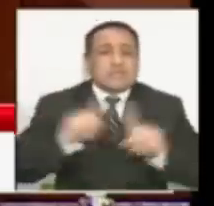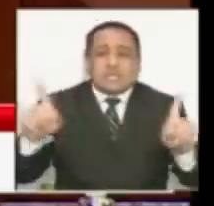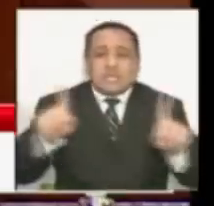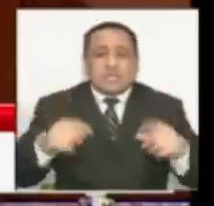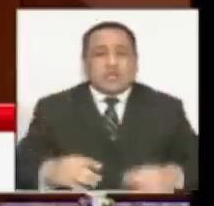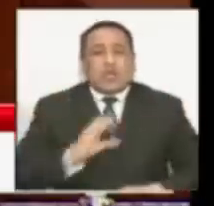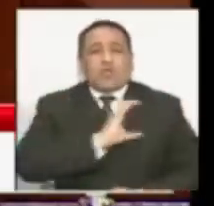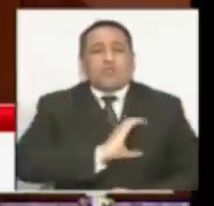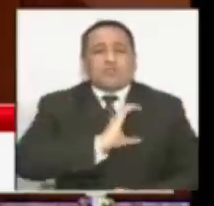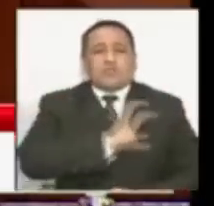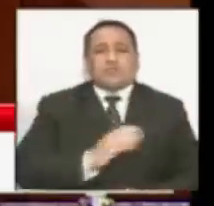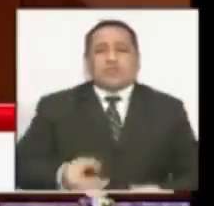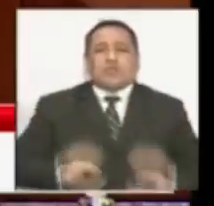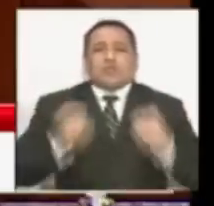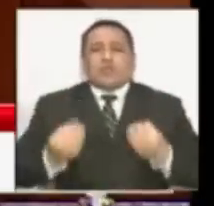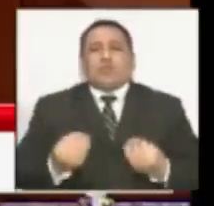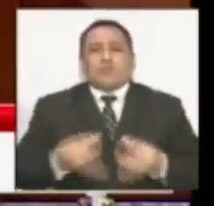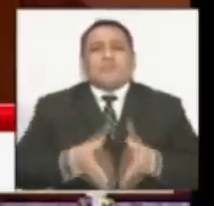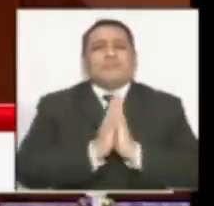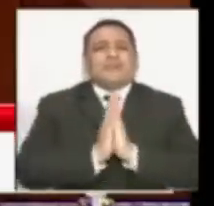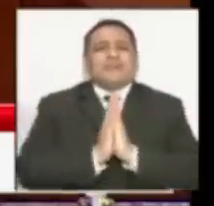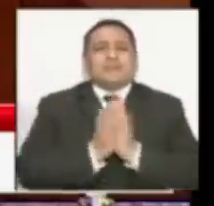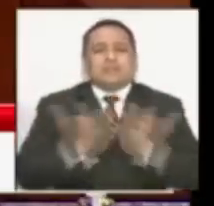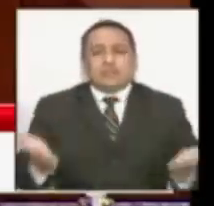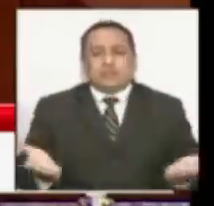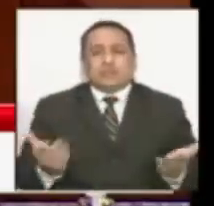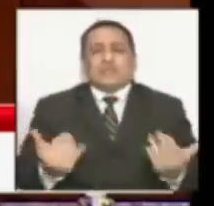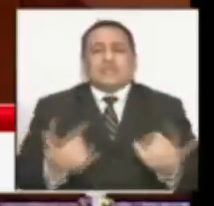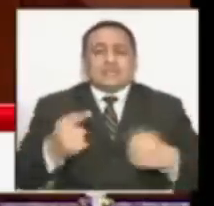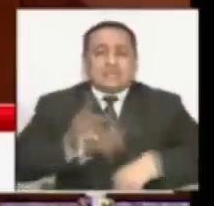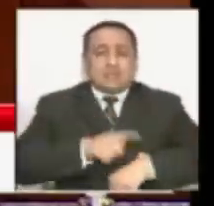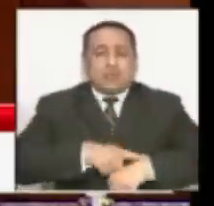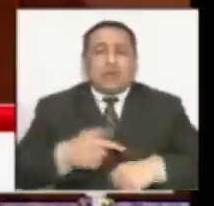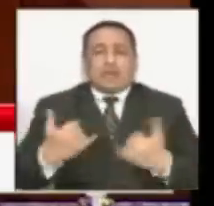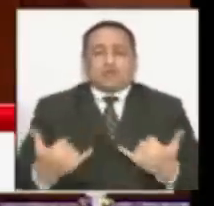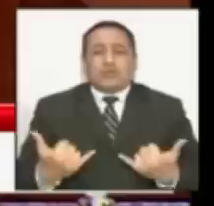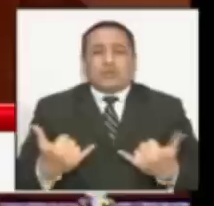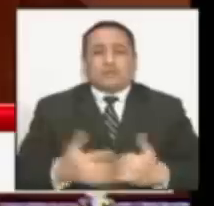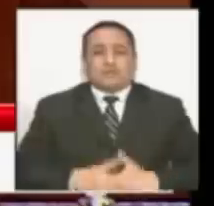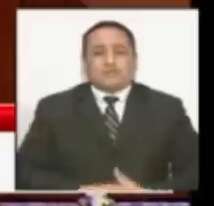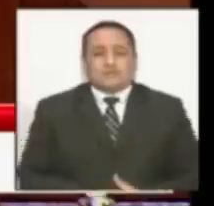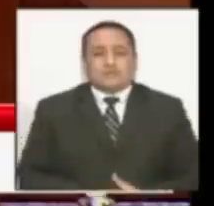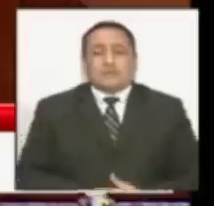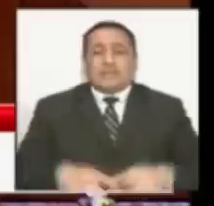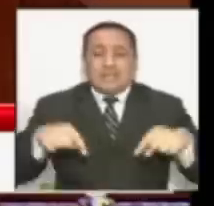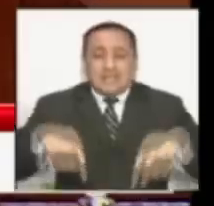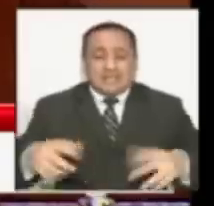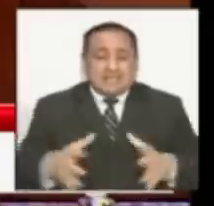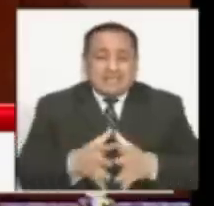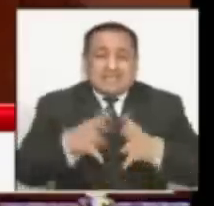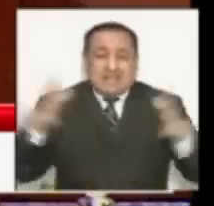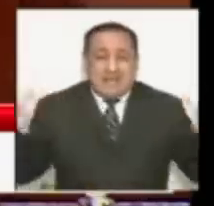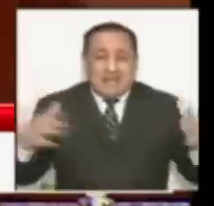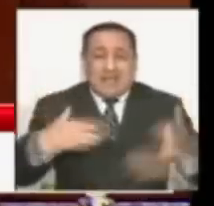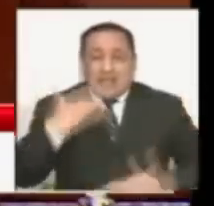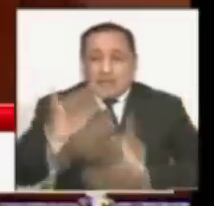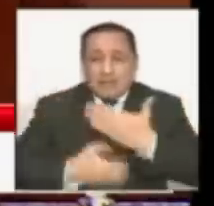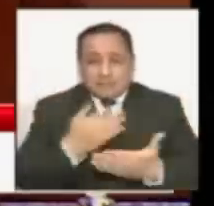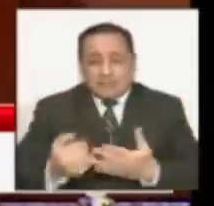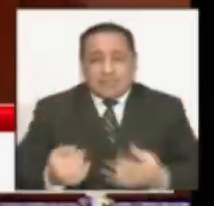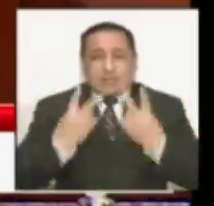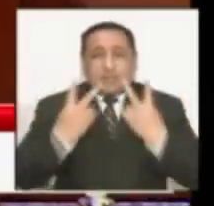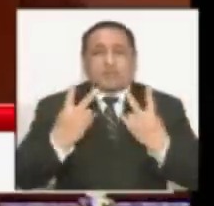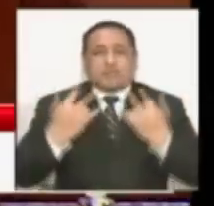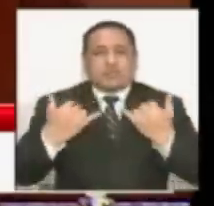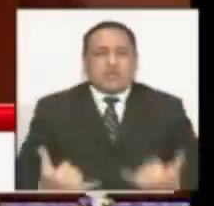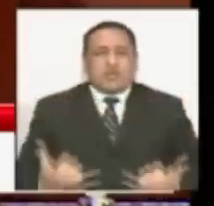ha comportado conforme a las exigencias del momento actual. Este gran movimiento que hemos visto